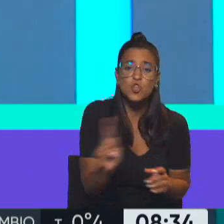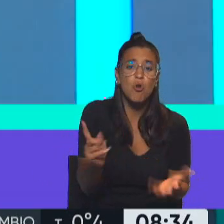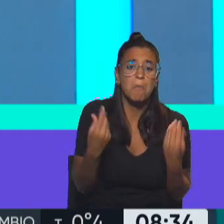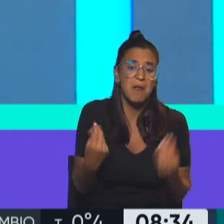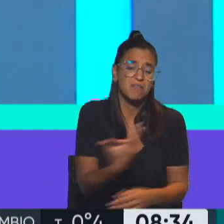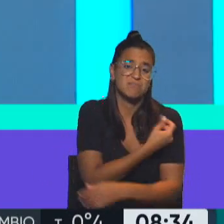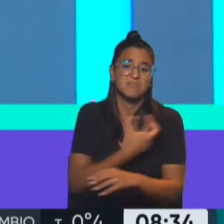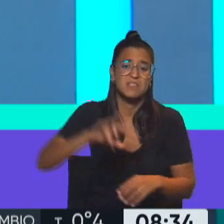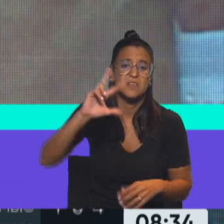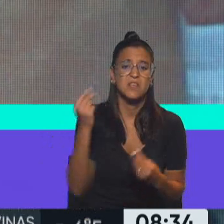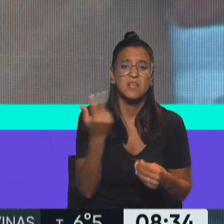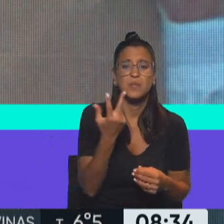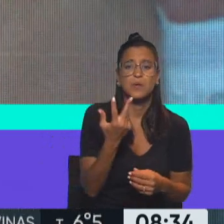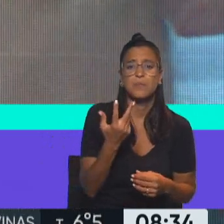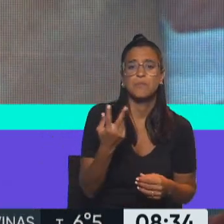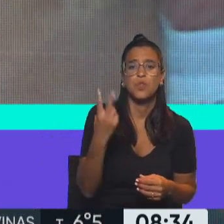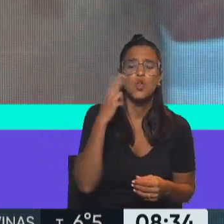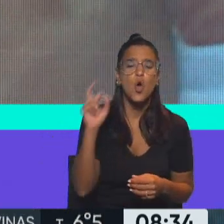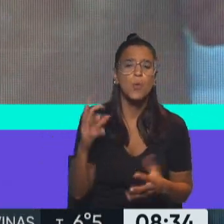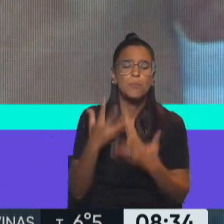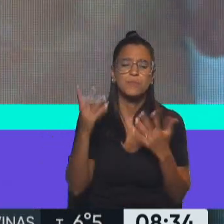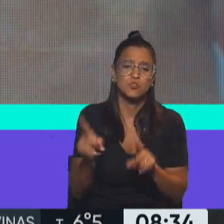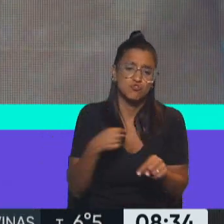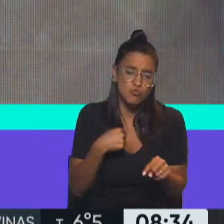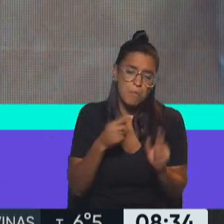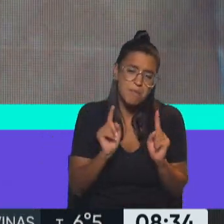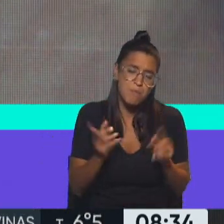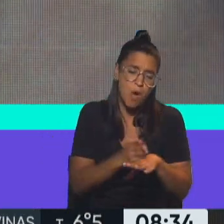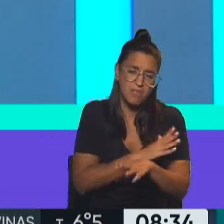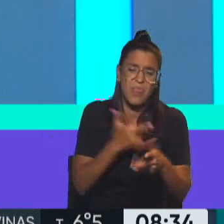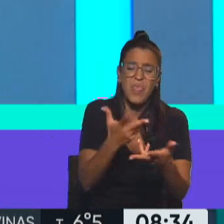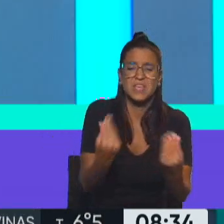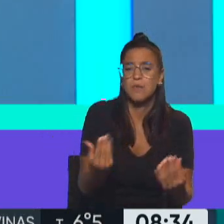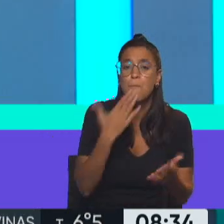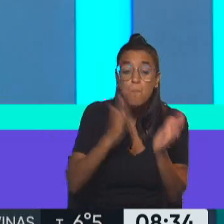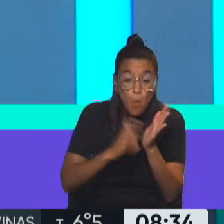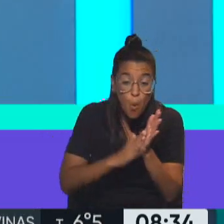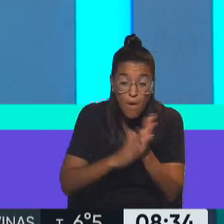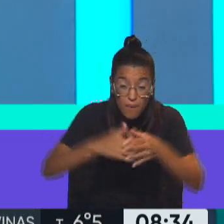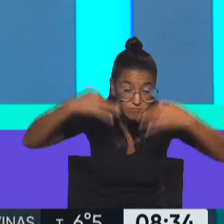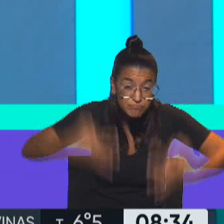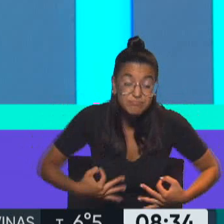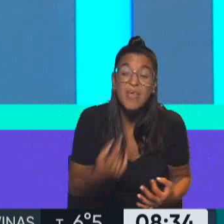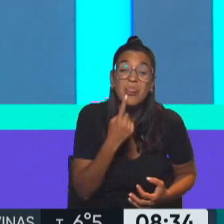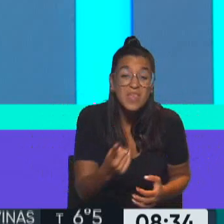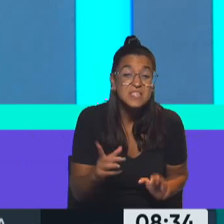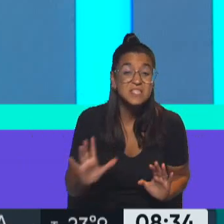efecto esa ¿y tercera por qué dosis. 30 y no 90, como dice No, el protocolo eso es del lo que yo ministerio? les decía. No hay una evidencia científica que